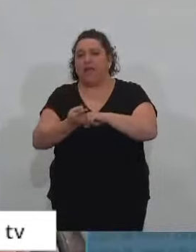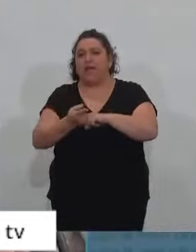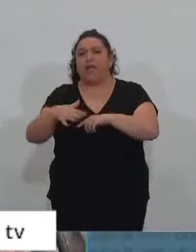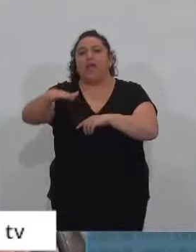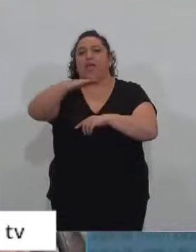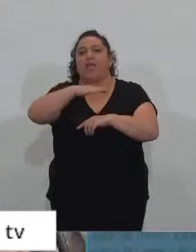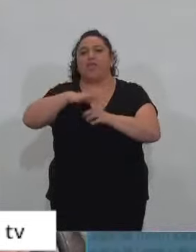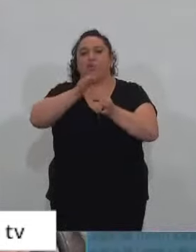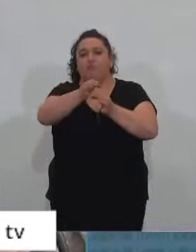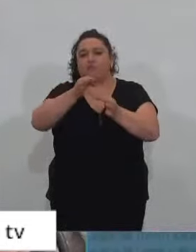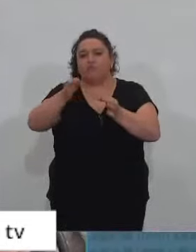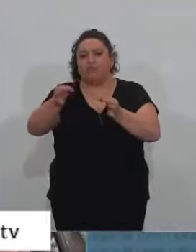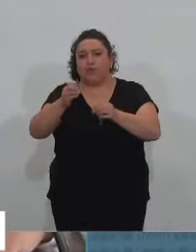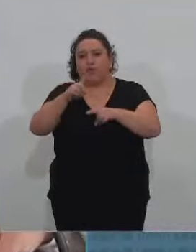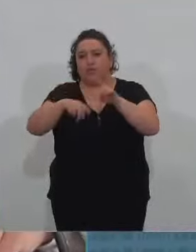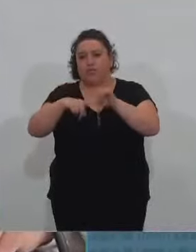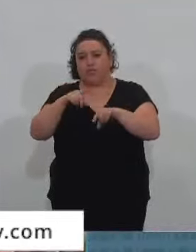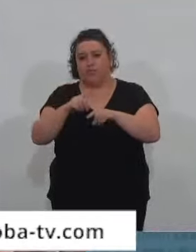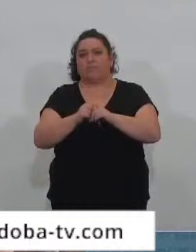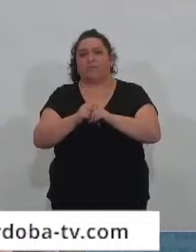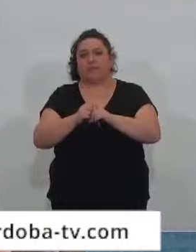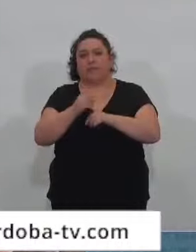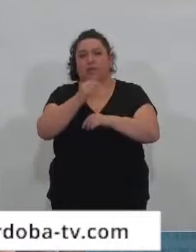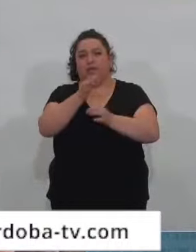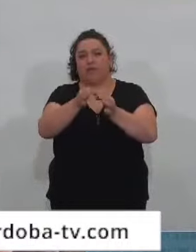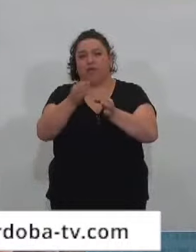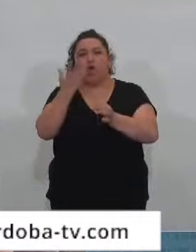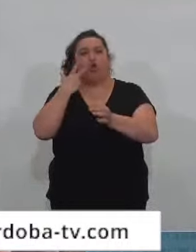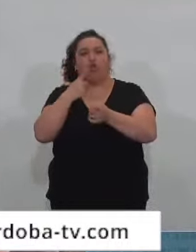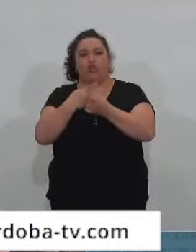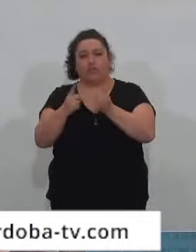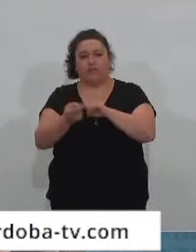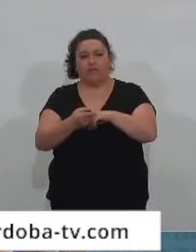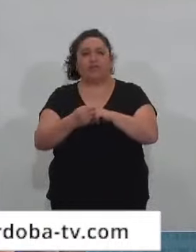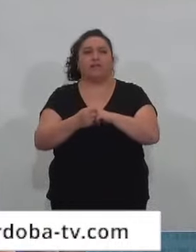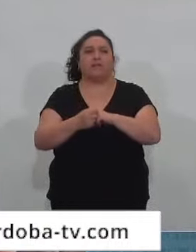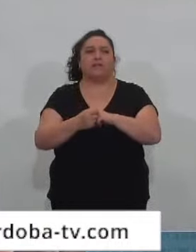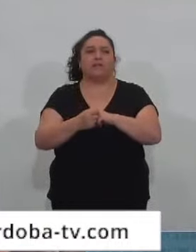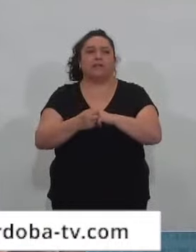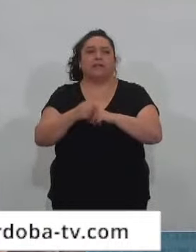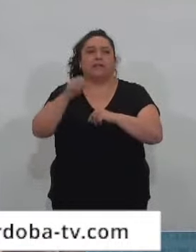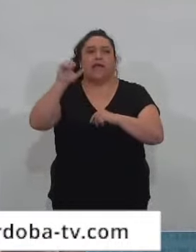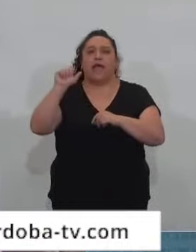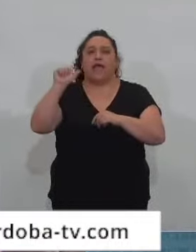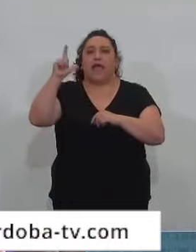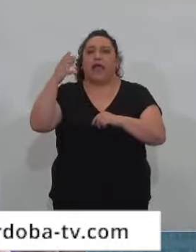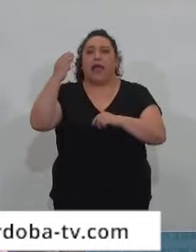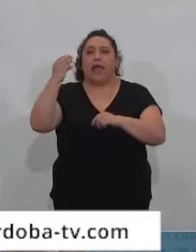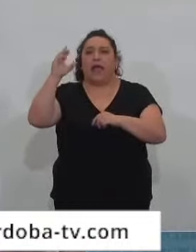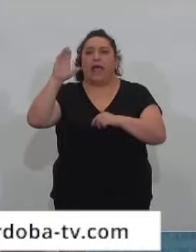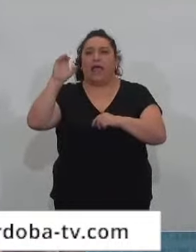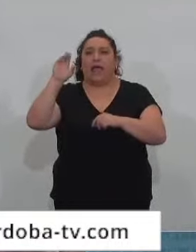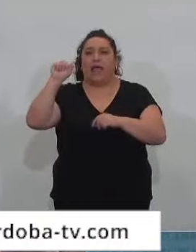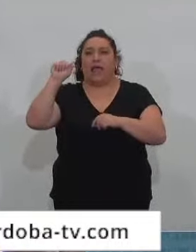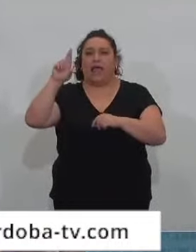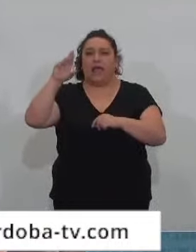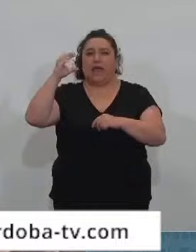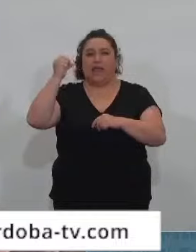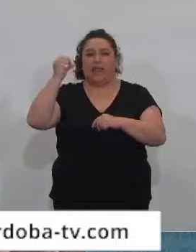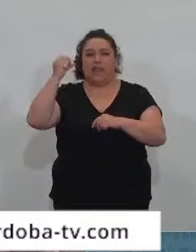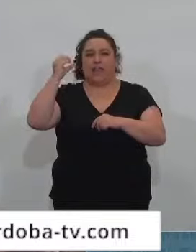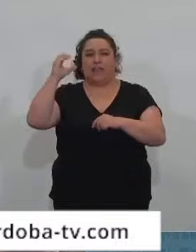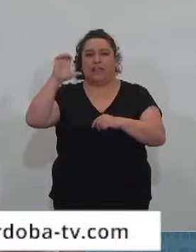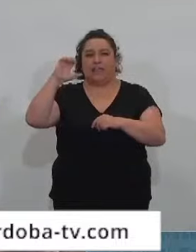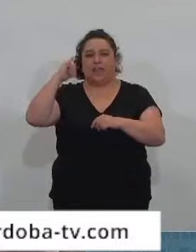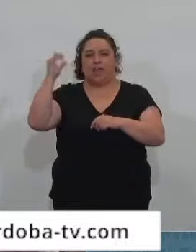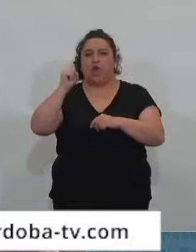Sí. En Alcaracejo, el agua, el grado de turbidez, el agua de Córdoba